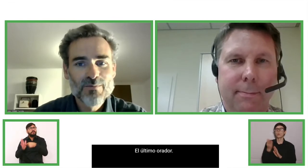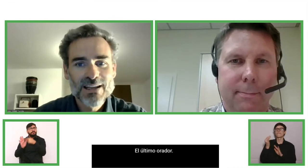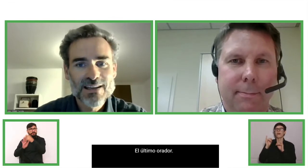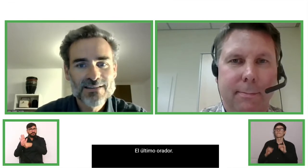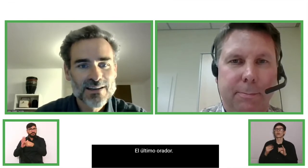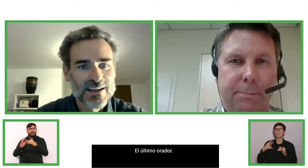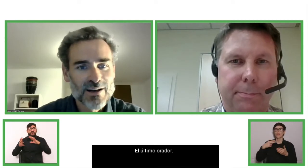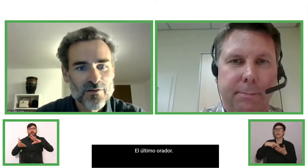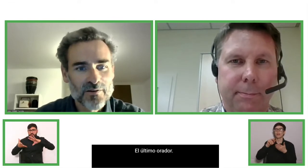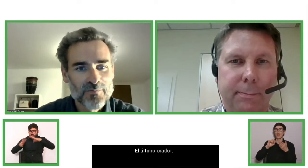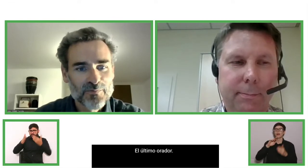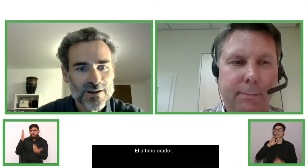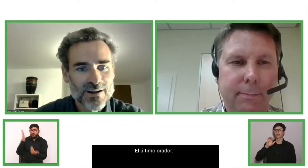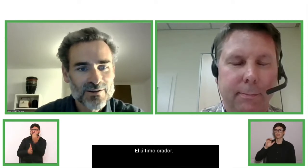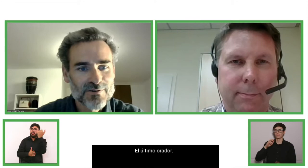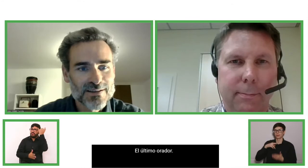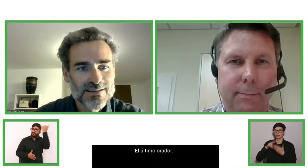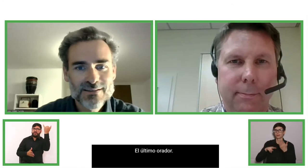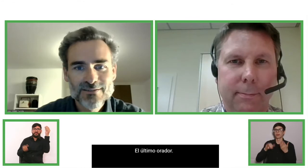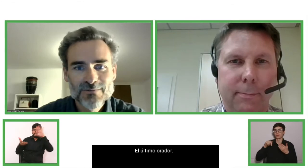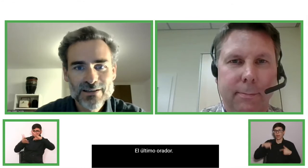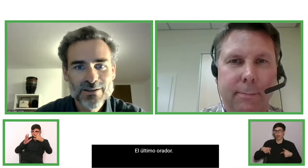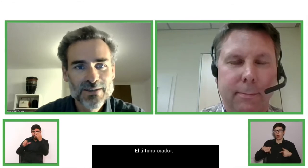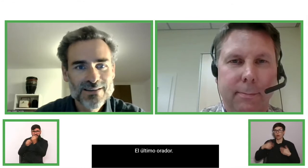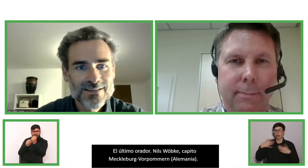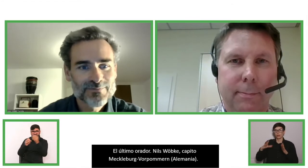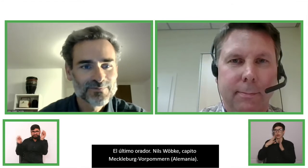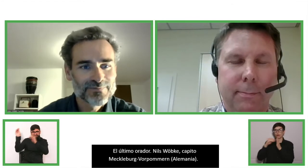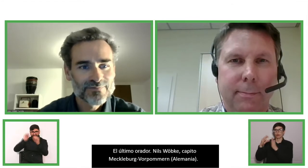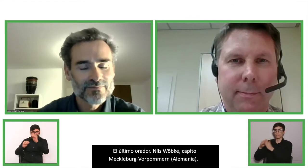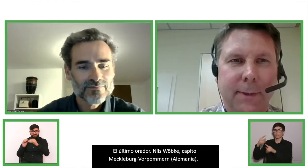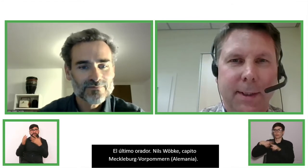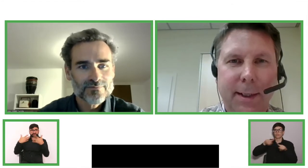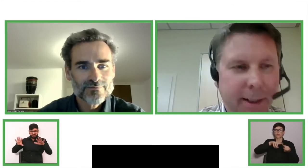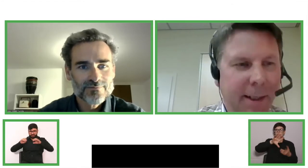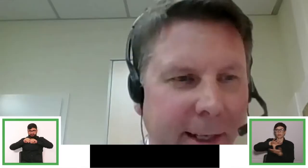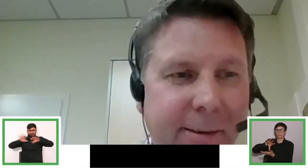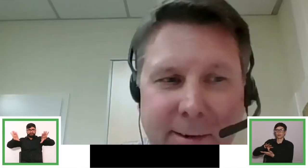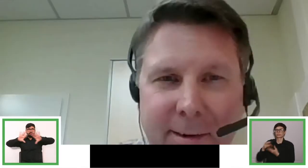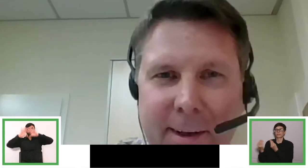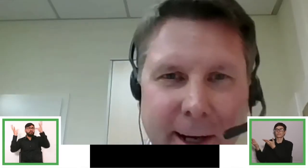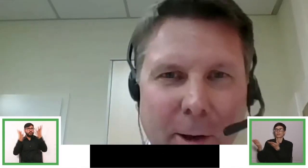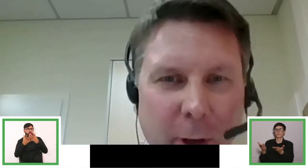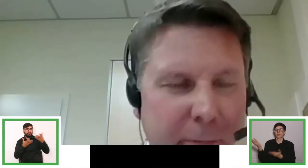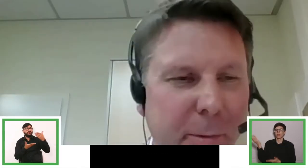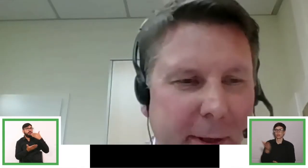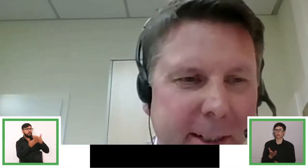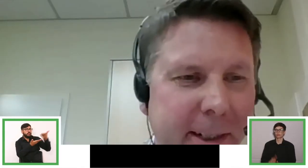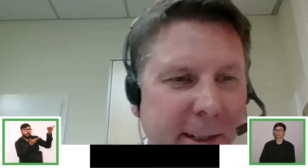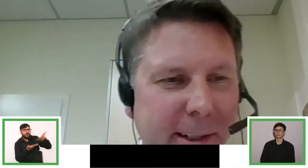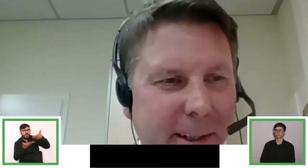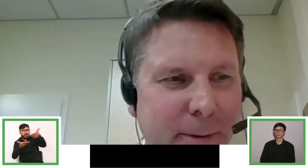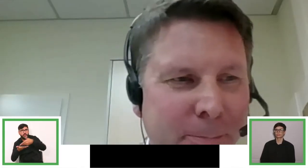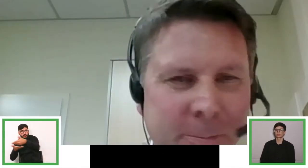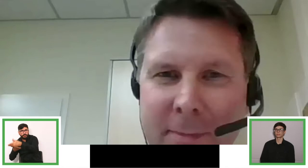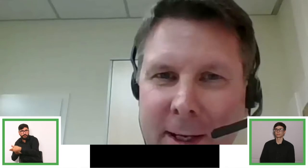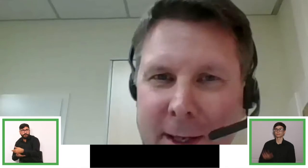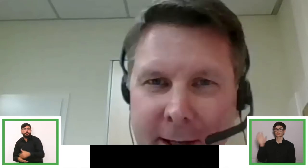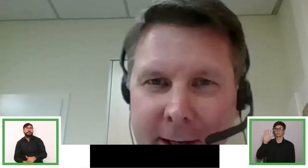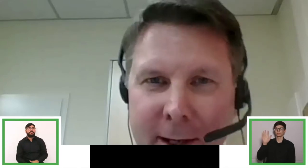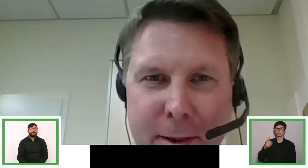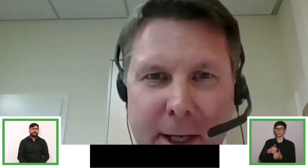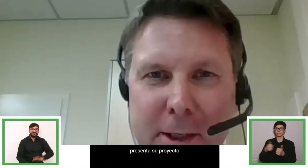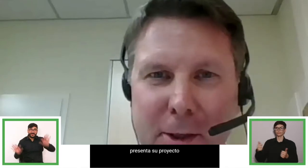que dicen en Alemania y ahora están replicando en otras partes, en otros países. Bienvenido, Nils. Sí, hola a todos.